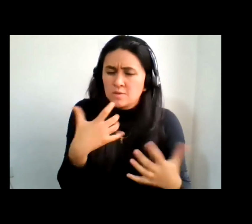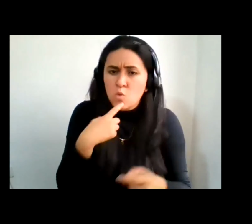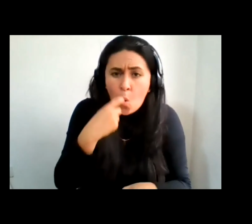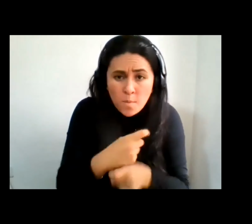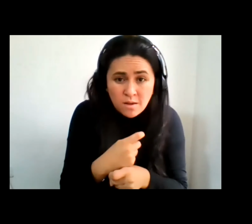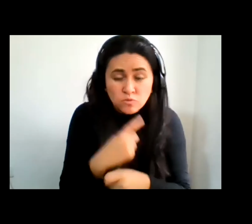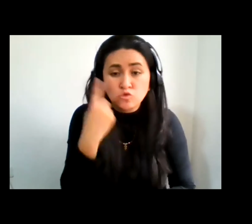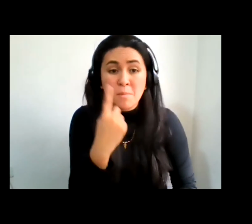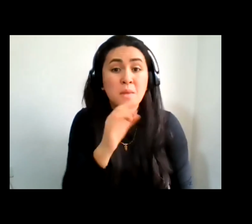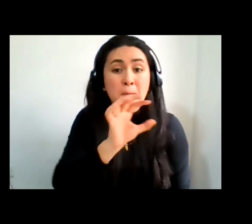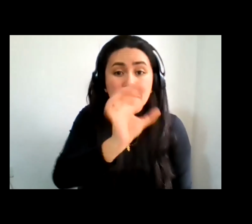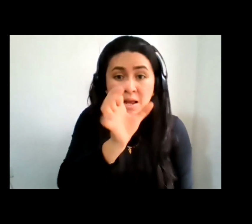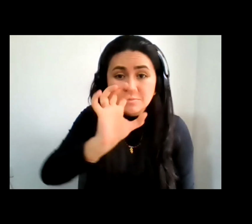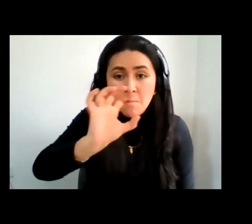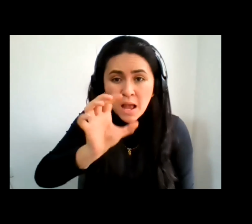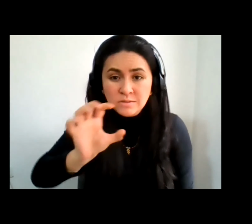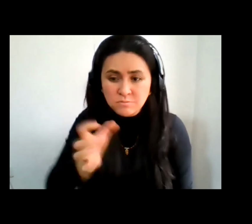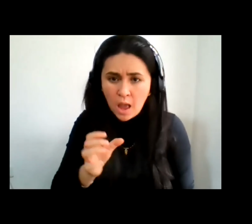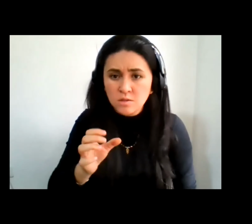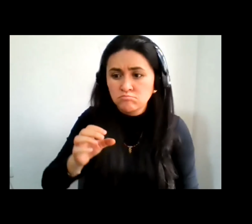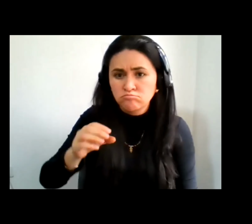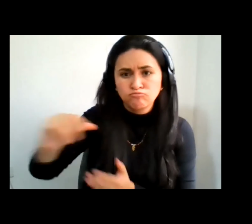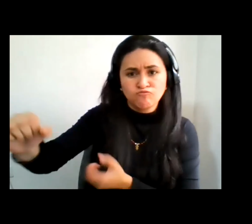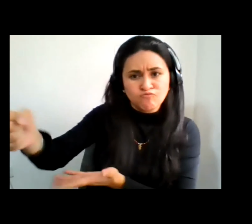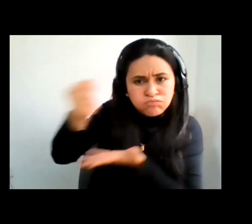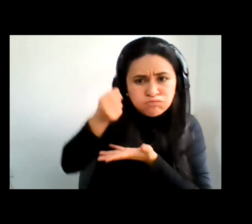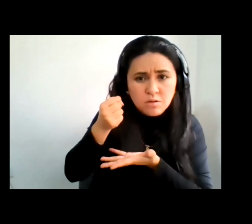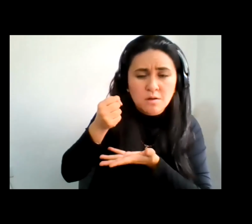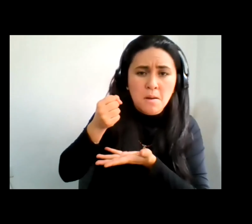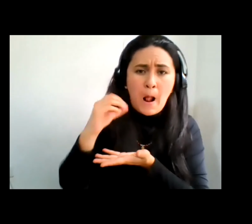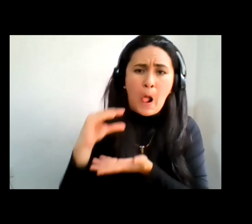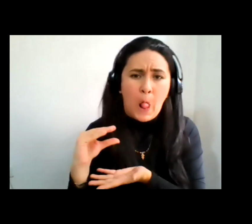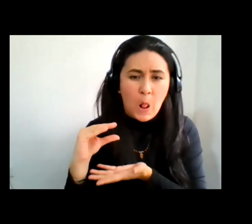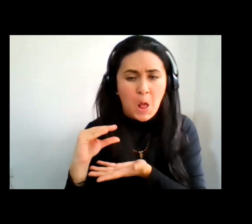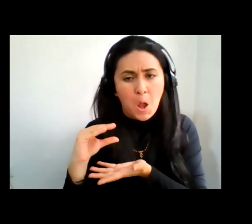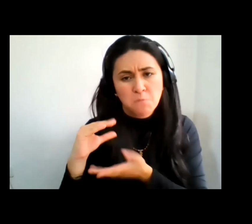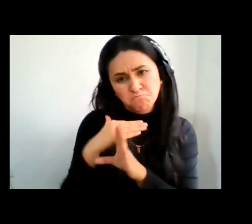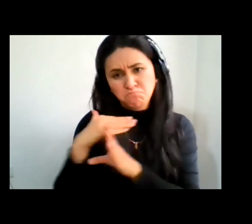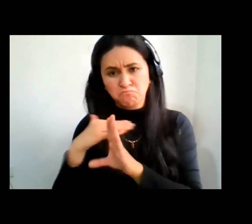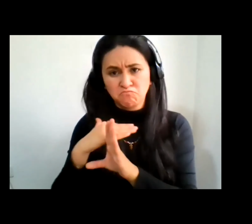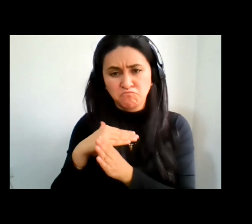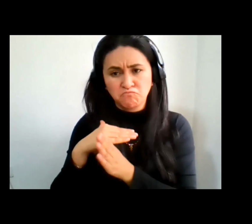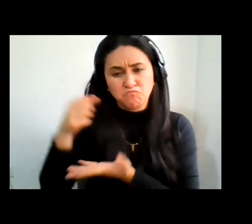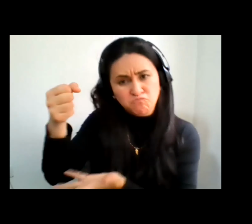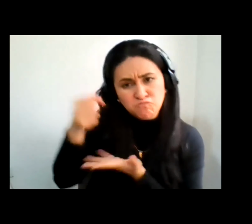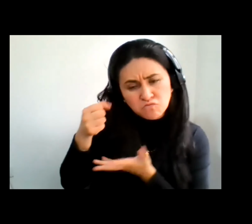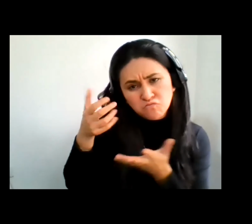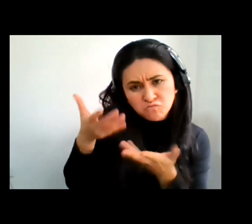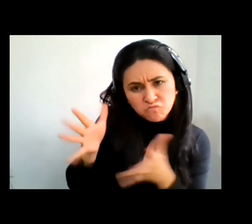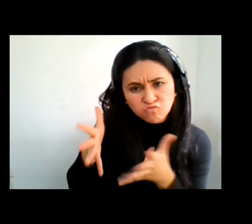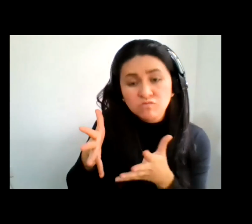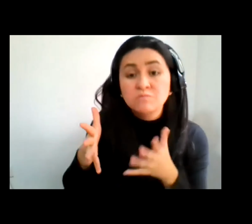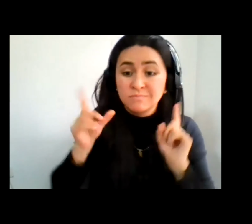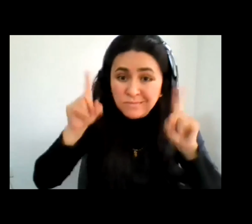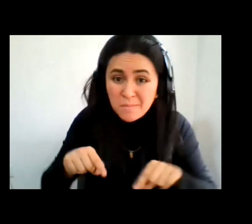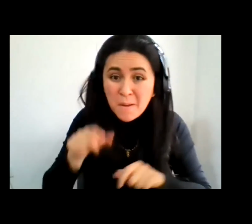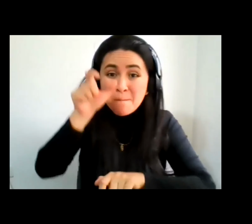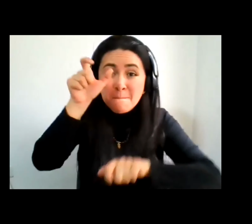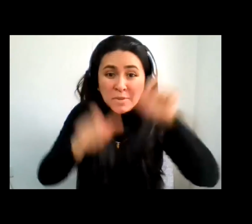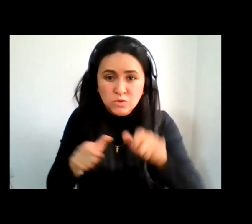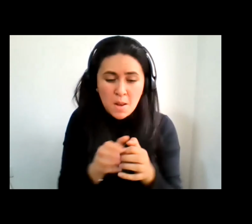países de ingresos medios bajos y bajos, sino fundamentalmente a través de a la población en condiciones de